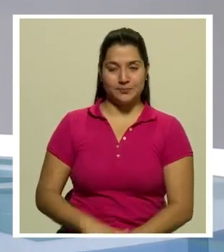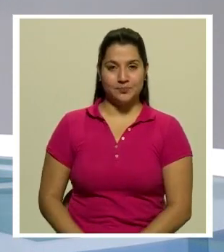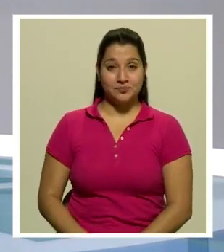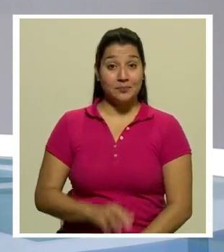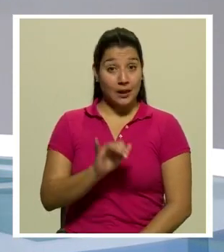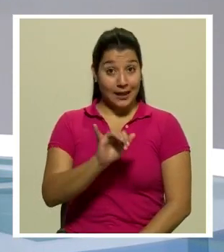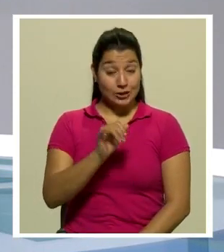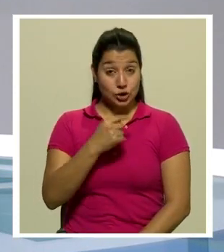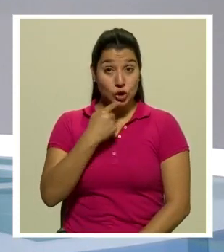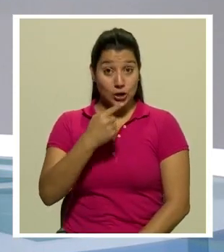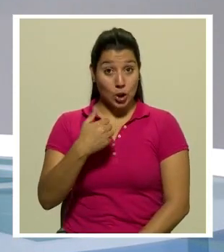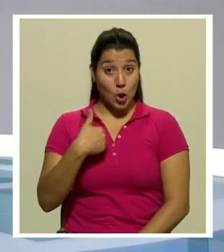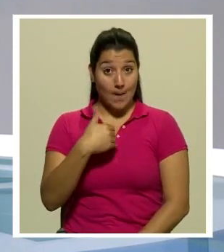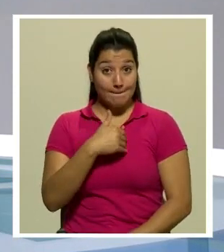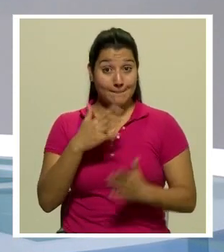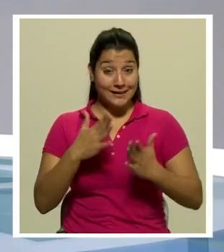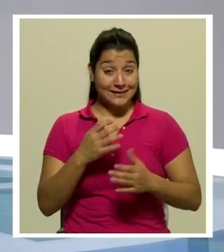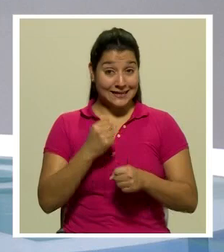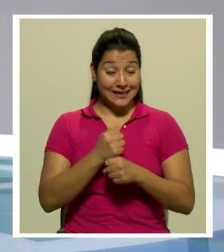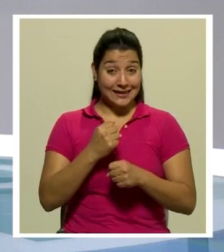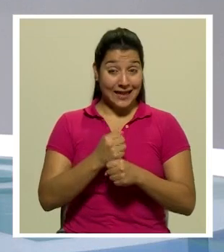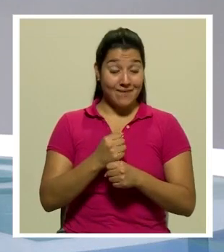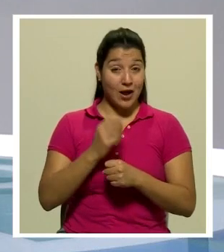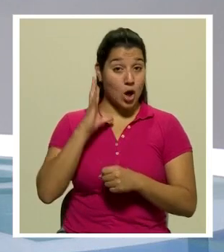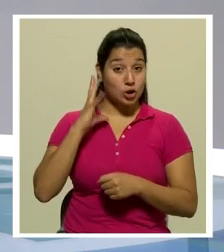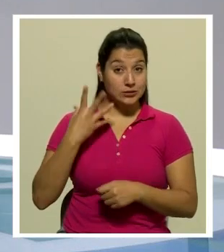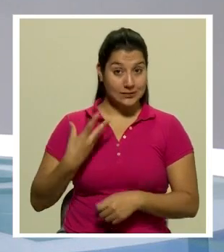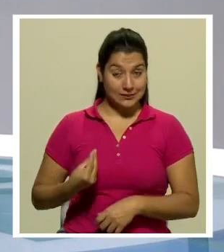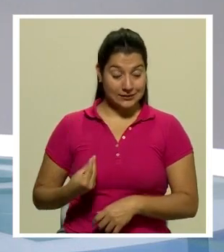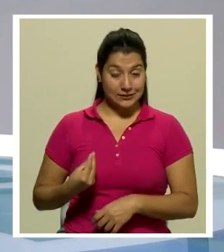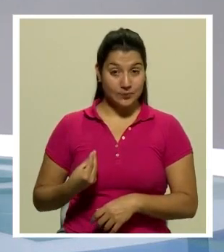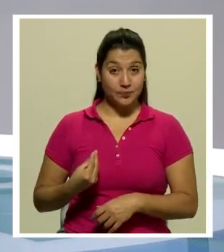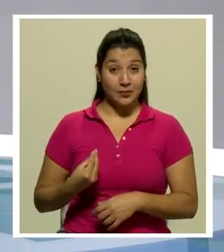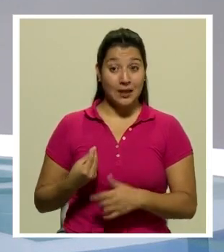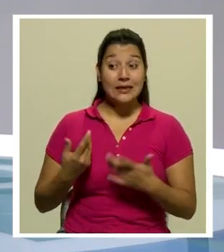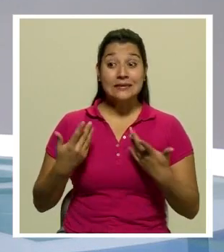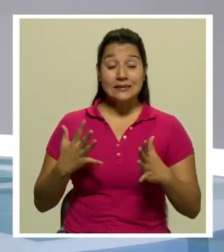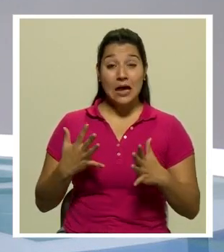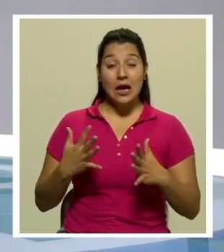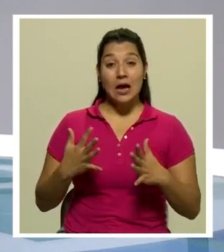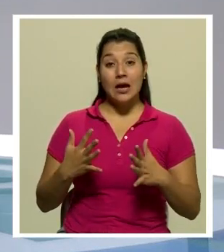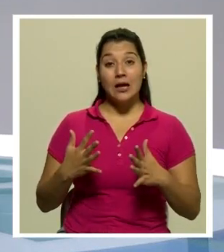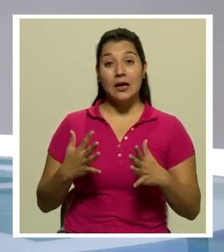Así lo afirmó la ministra de Trabajo, Yanina Dinarte. En total,